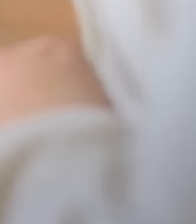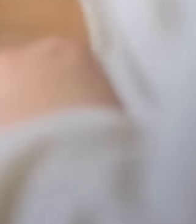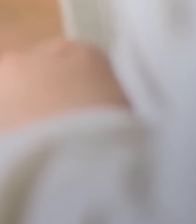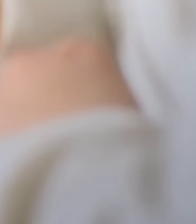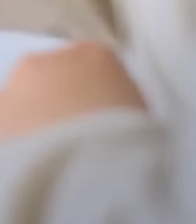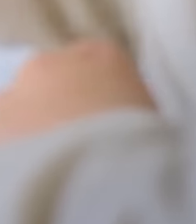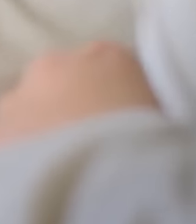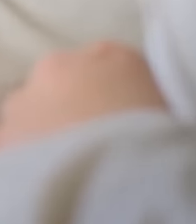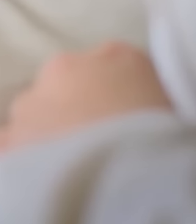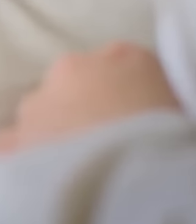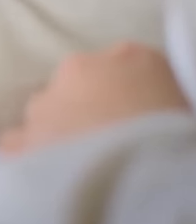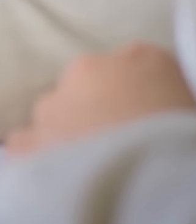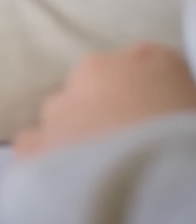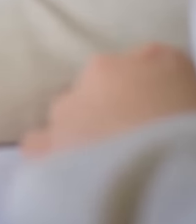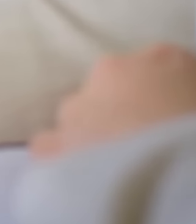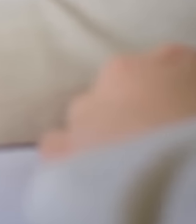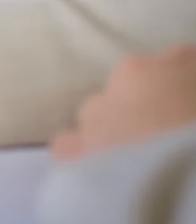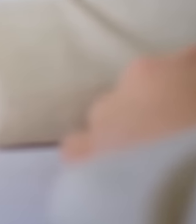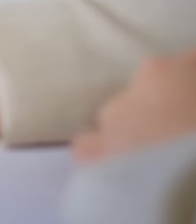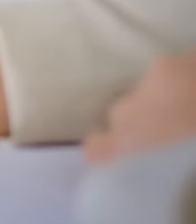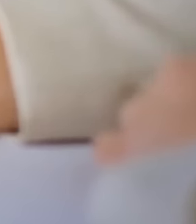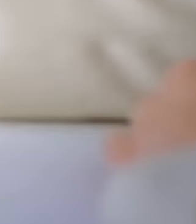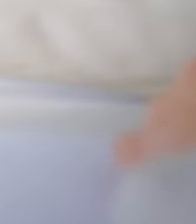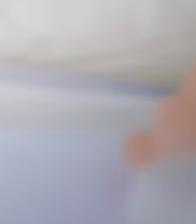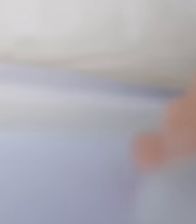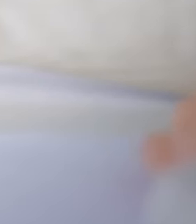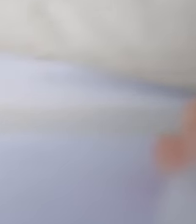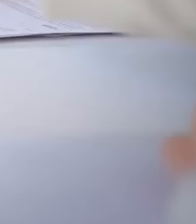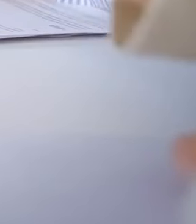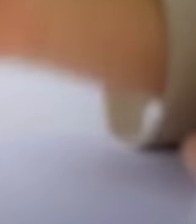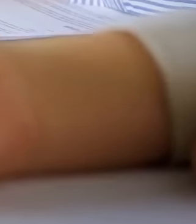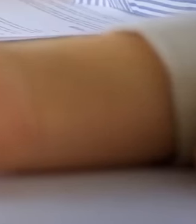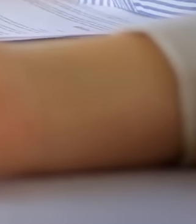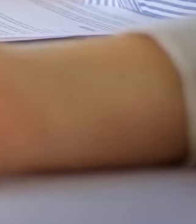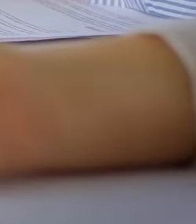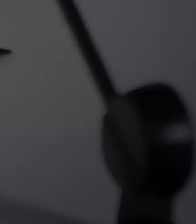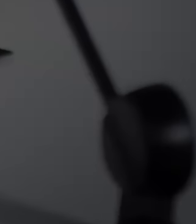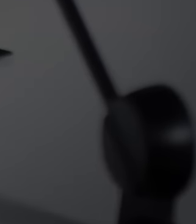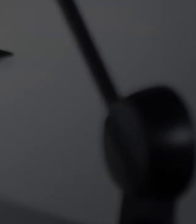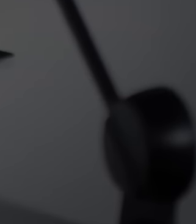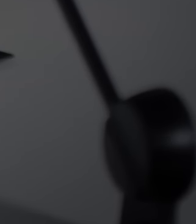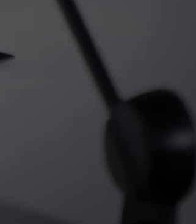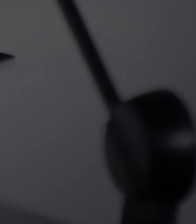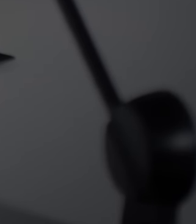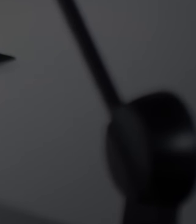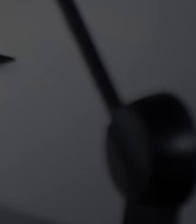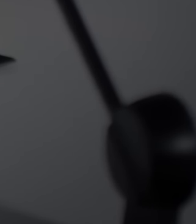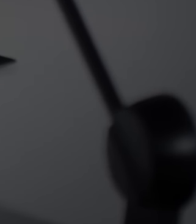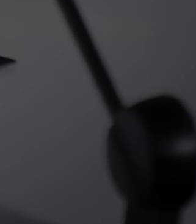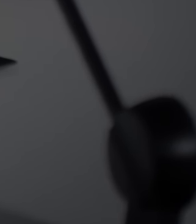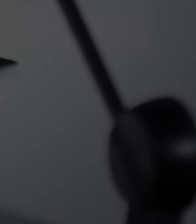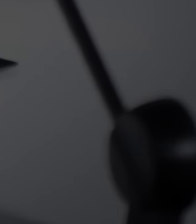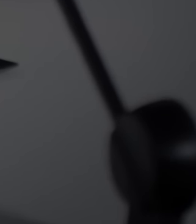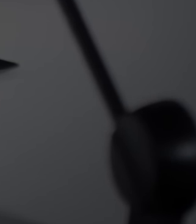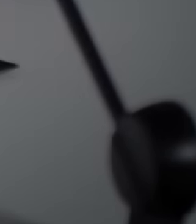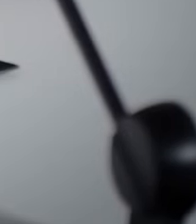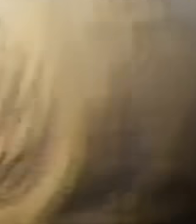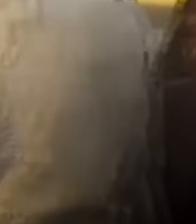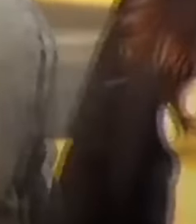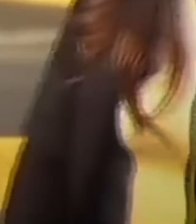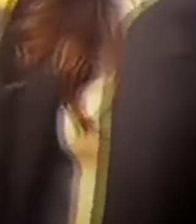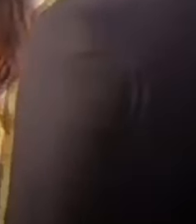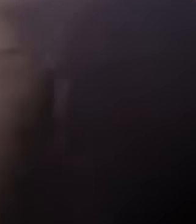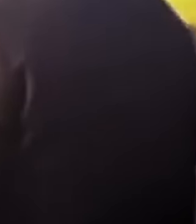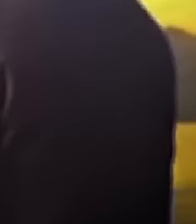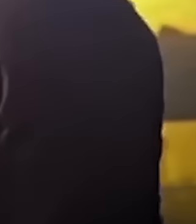mienta y utilice información falsa para acusar o para desmentir pague con el descrédito sus mentiras.